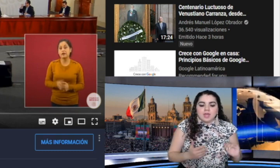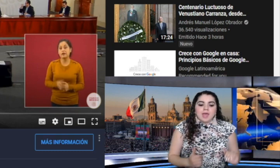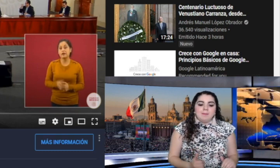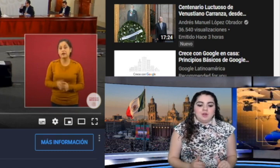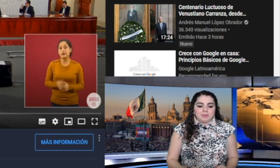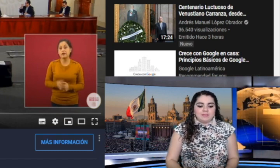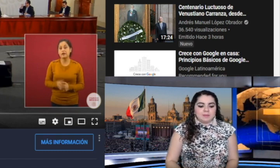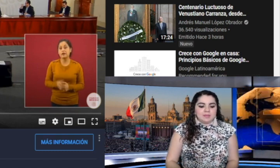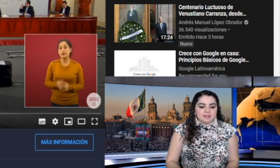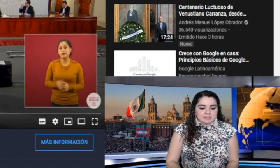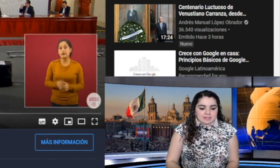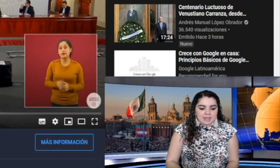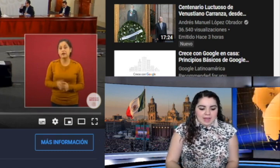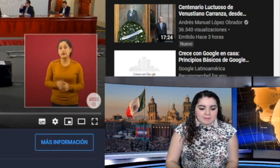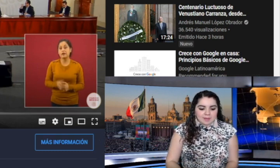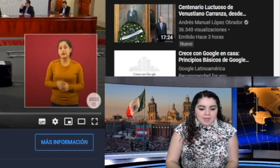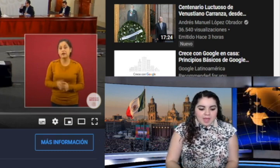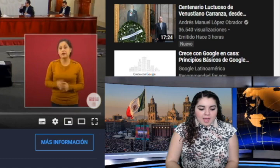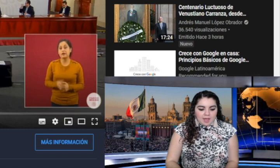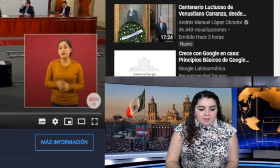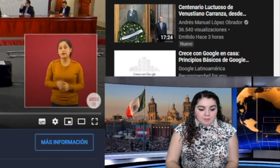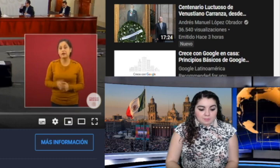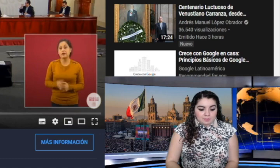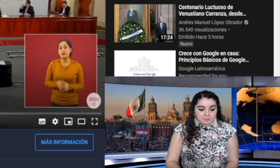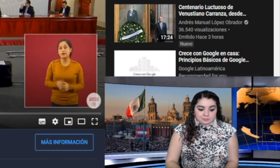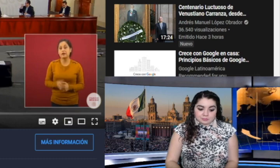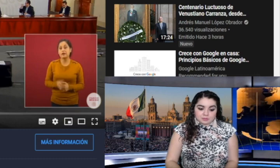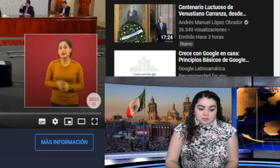población. Pero bien, también señalaba a